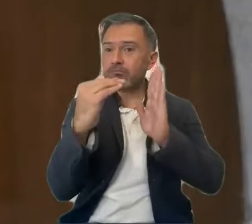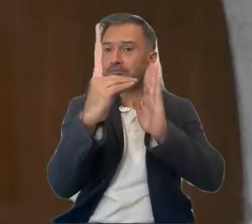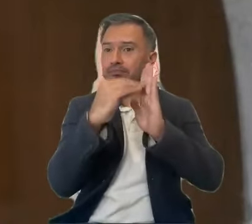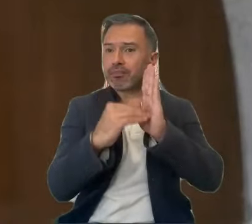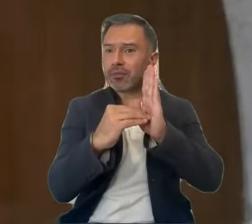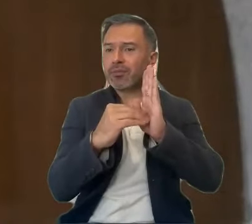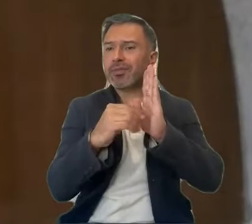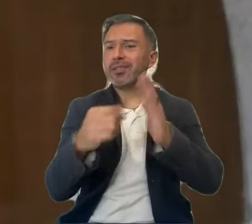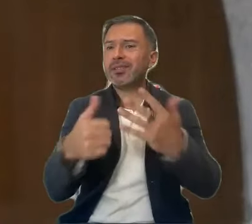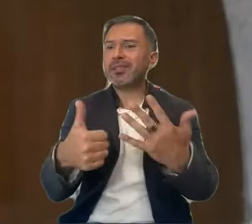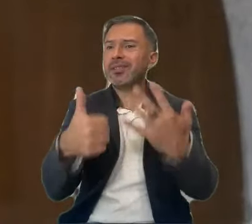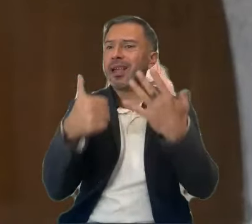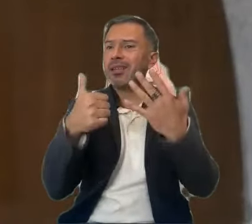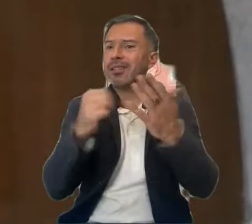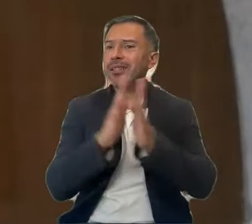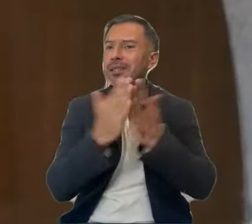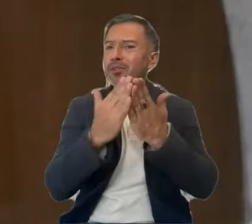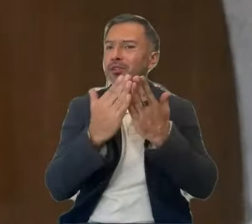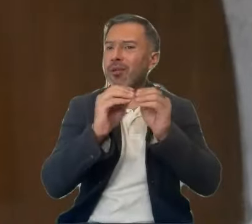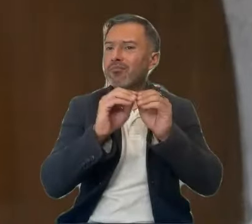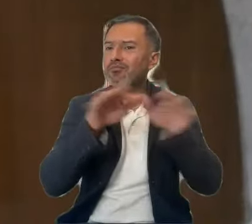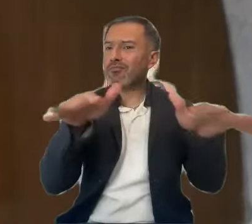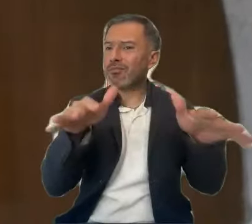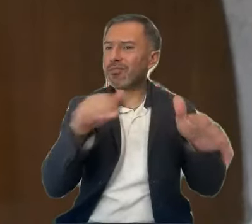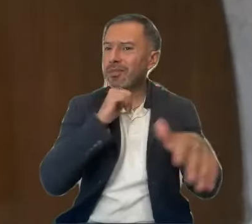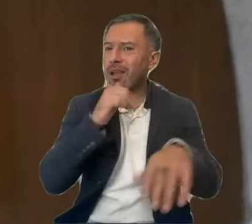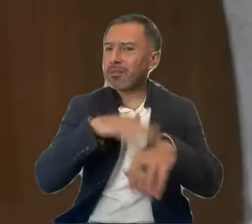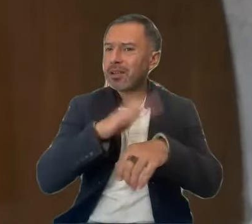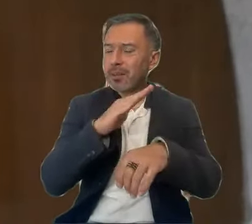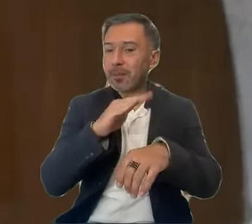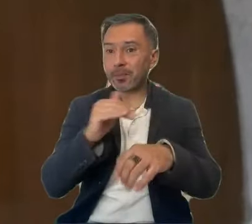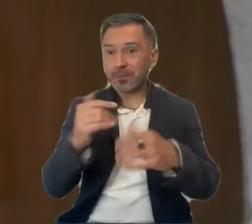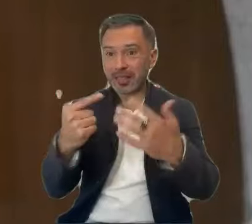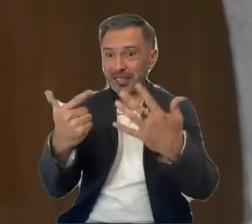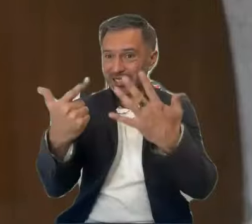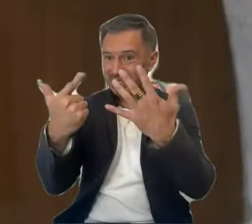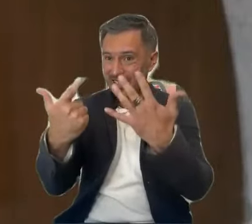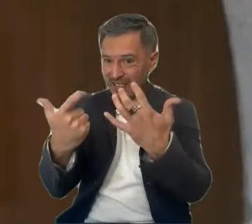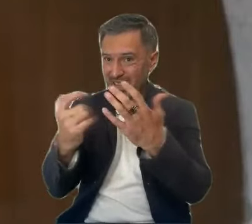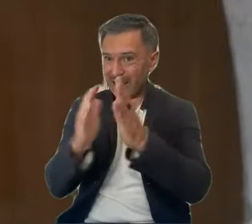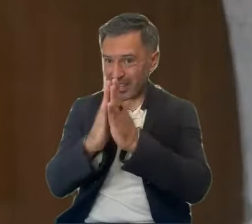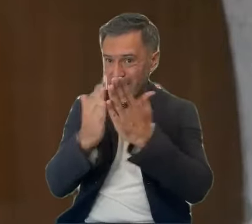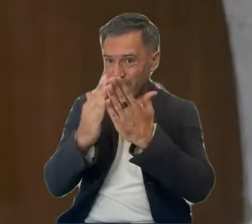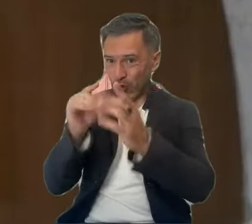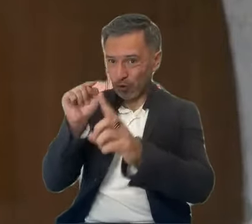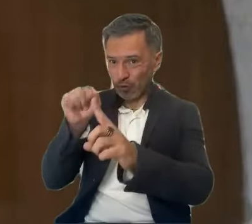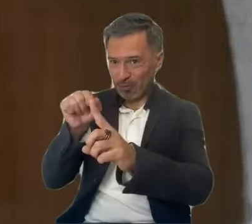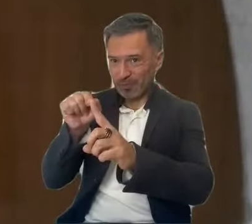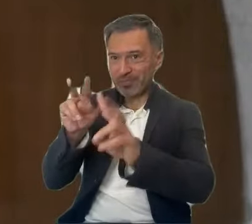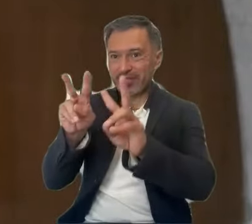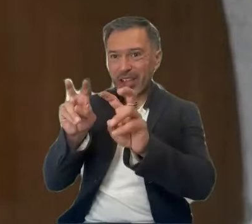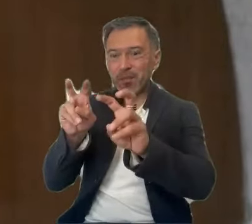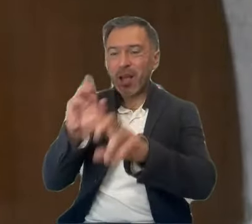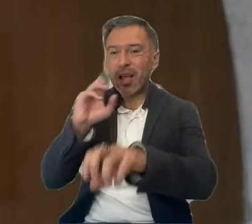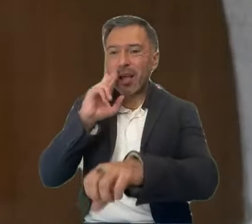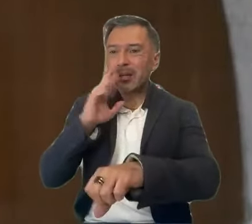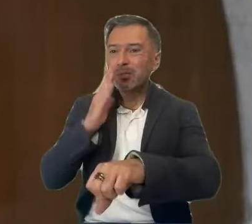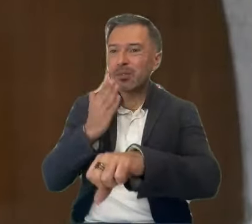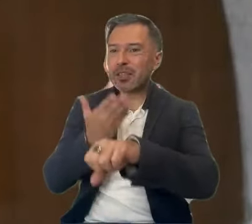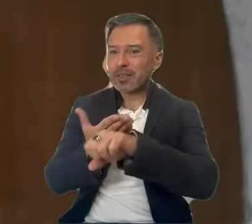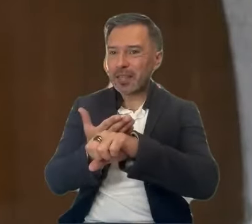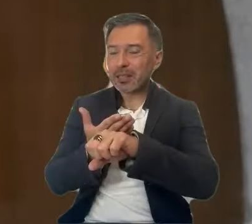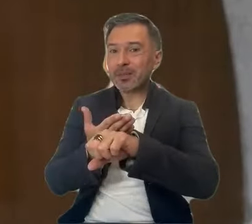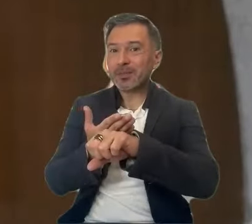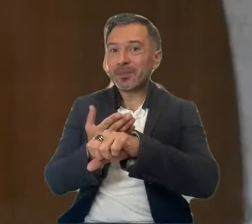Quitando el libro séptimo, que es el de la responsabilidad, el de si contaminas,